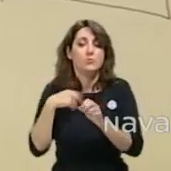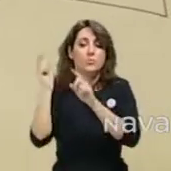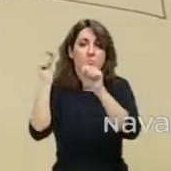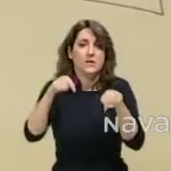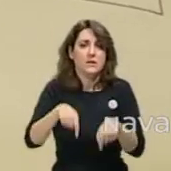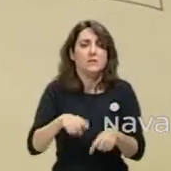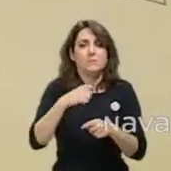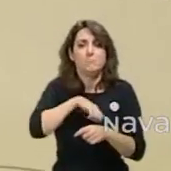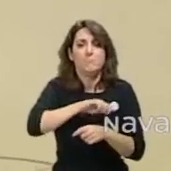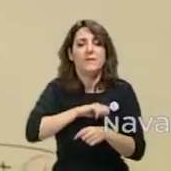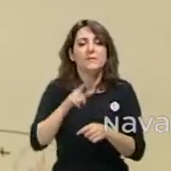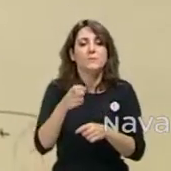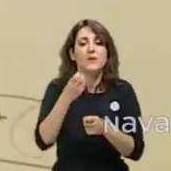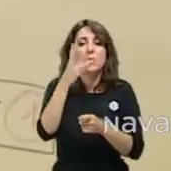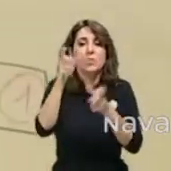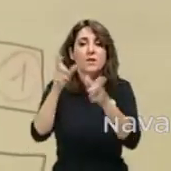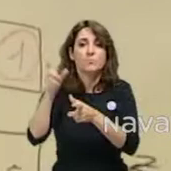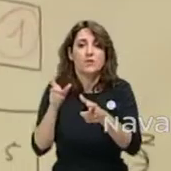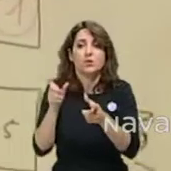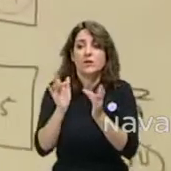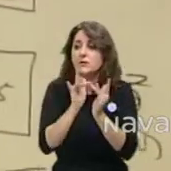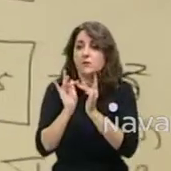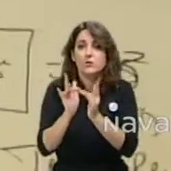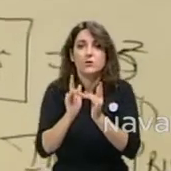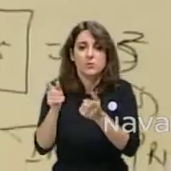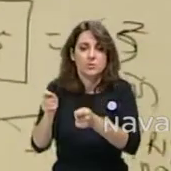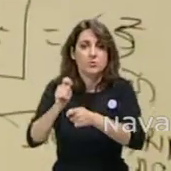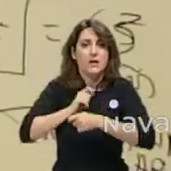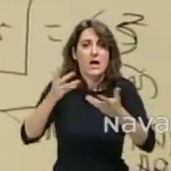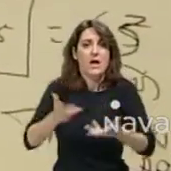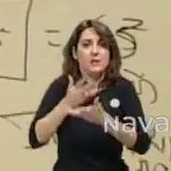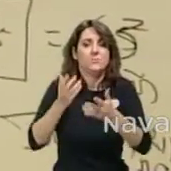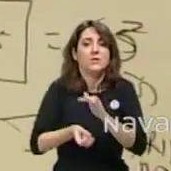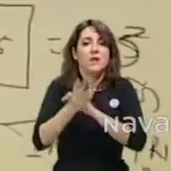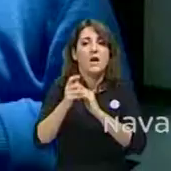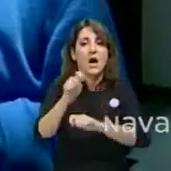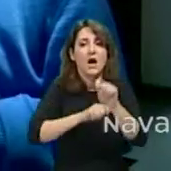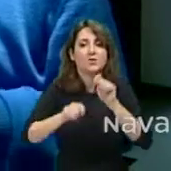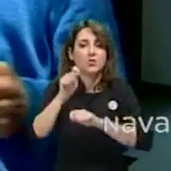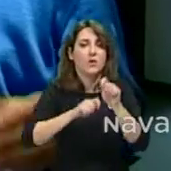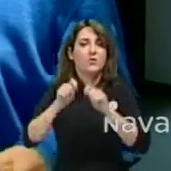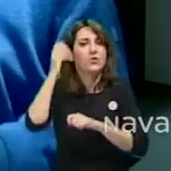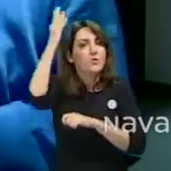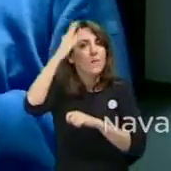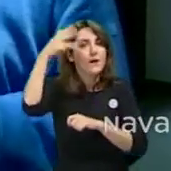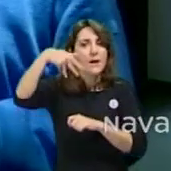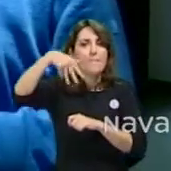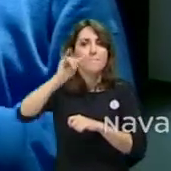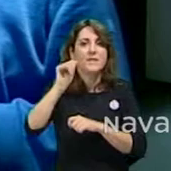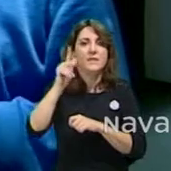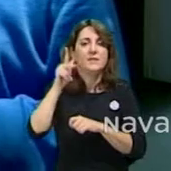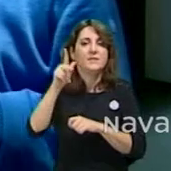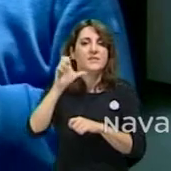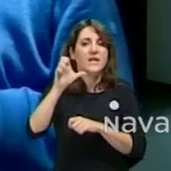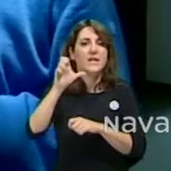con algunas personas, pues estas mismas personas me animaron a crear una asociación que es la Asociación Navarra Michelena, donde hemos formado